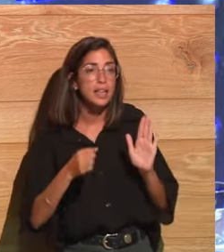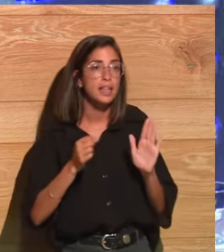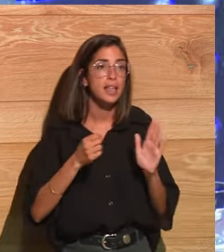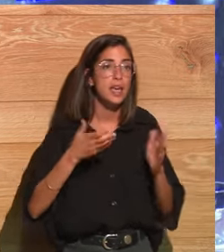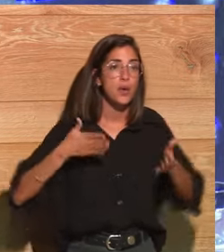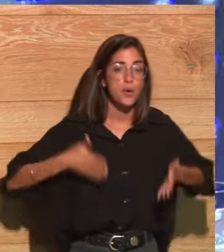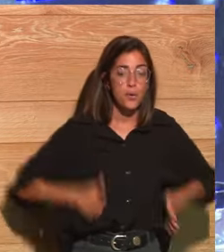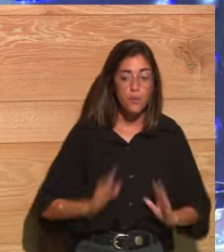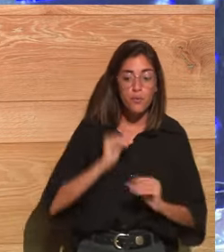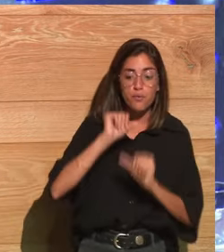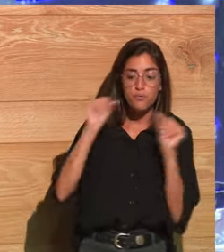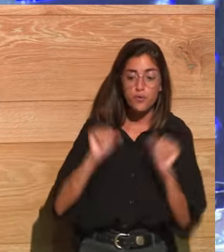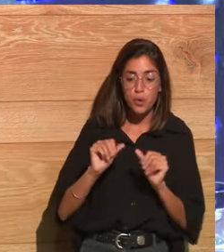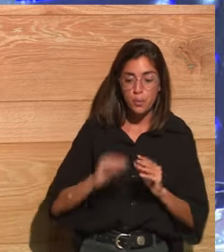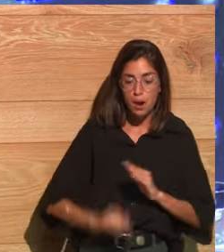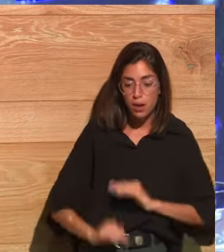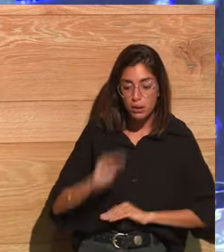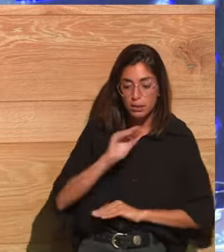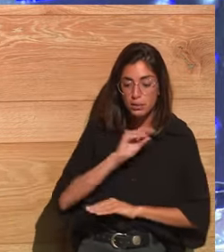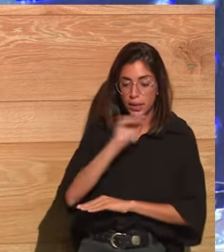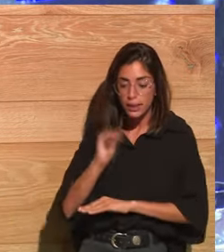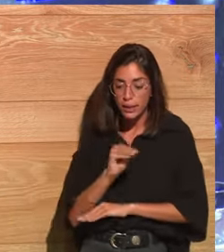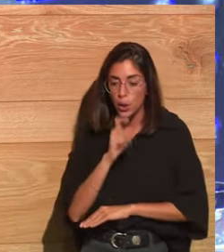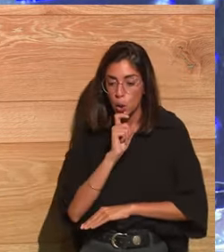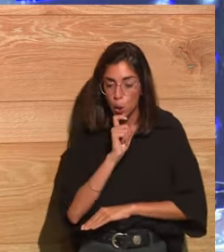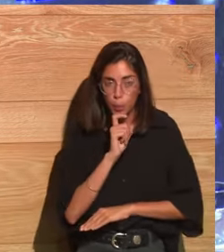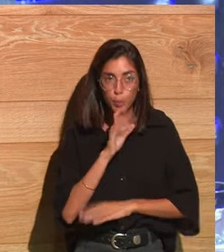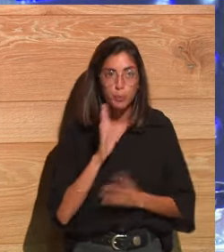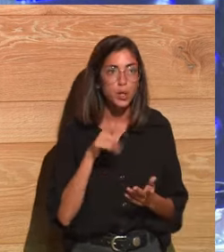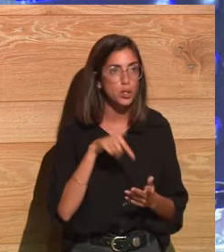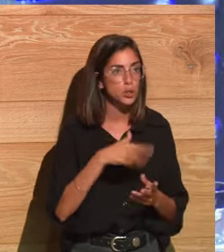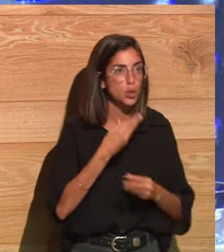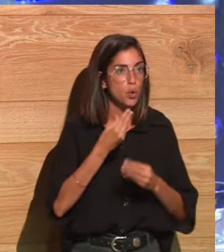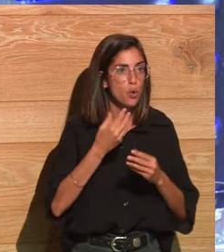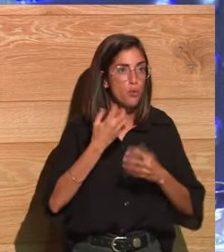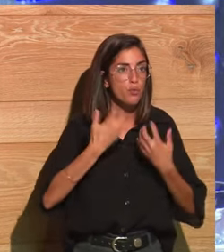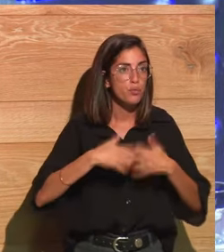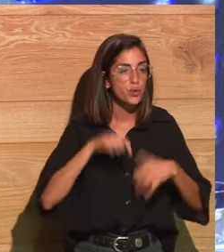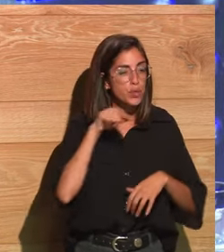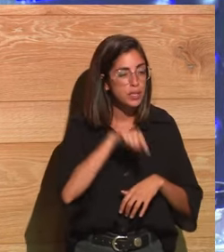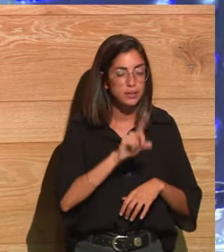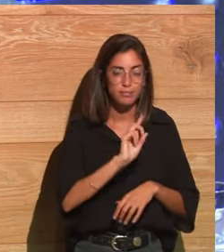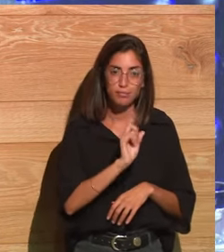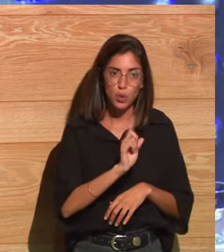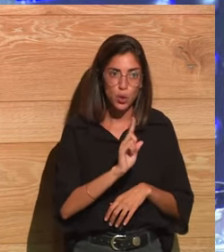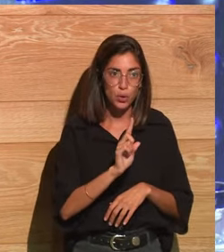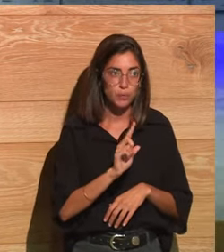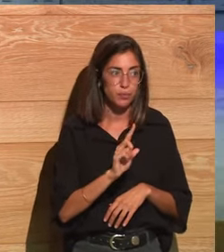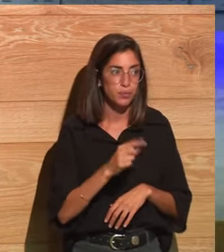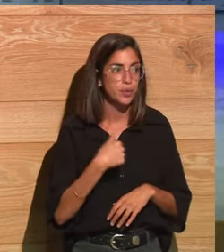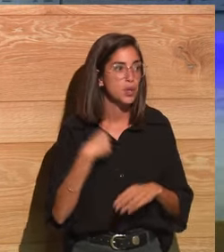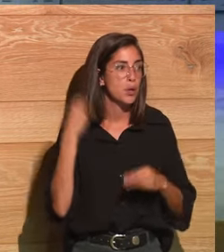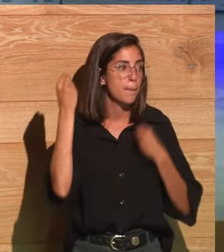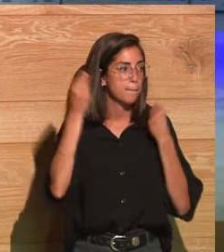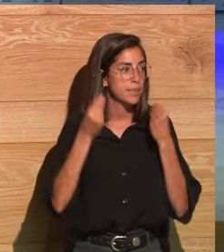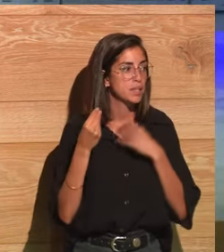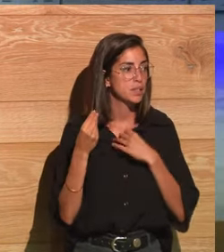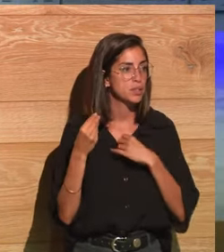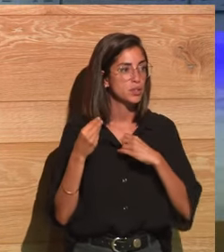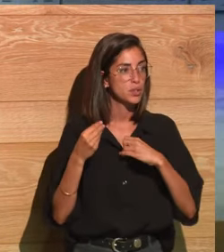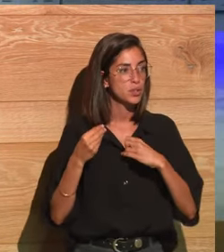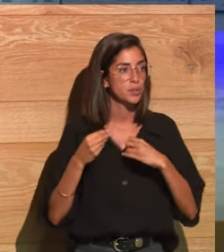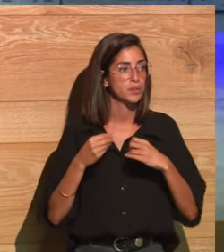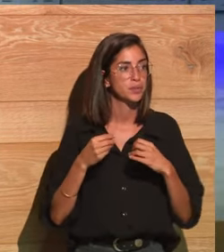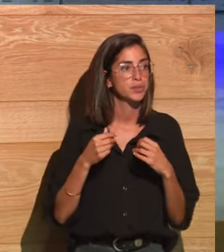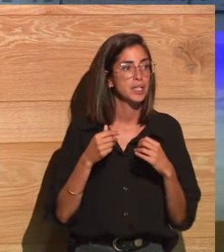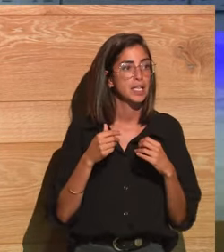hijos, la manera de comportarse. De hecho, no funciona así, ¿no? No, o sea, el fuerte que ha proporcionado el